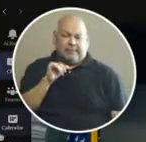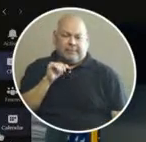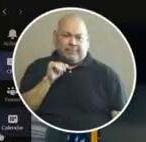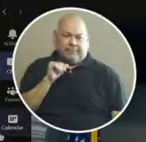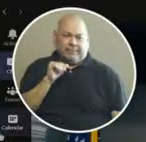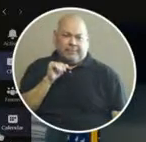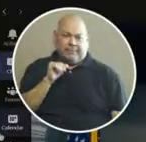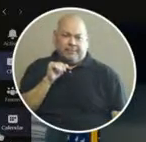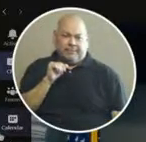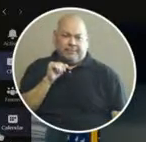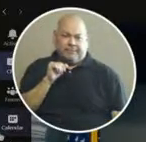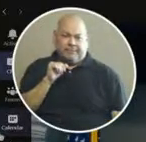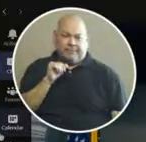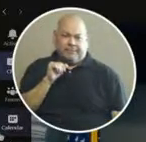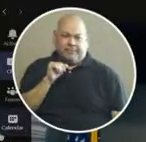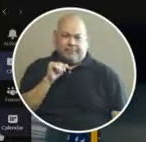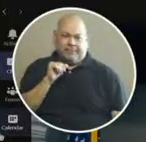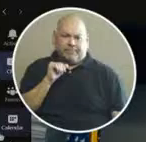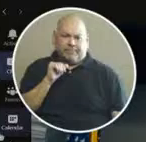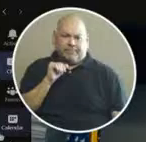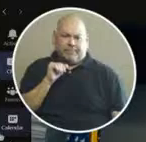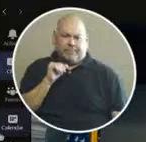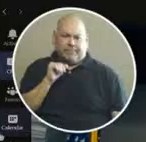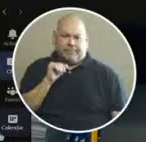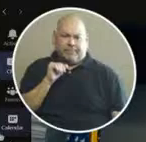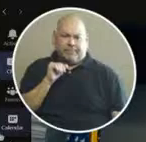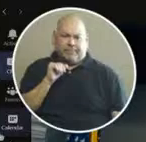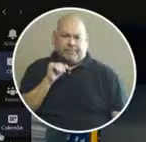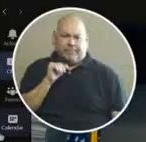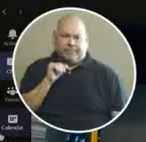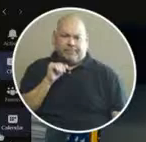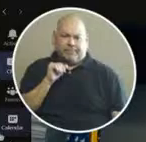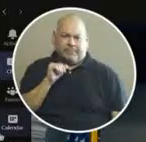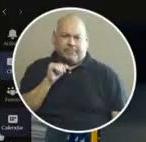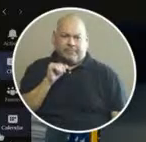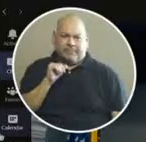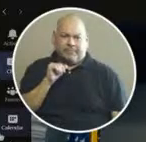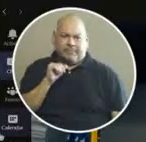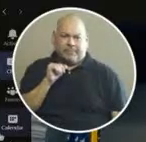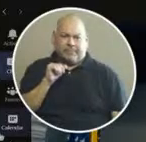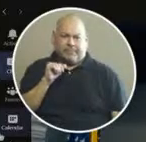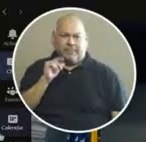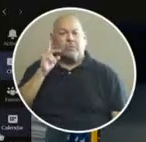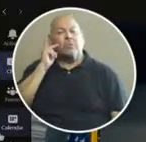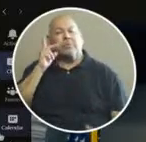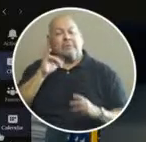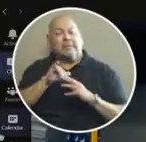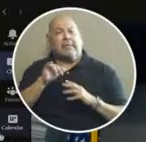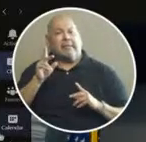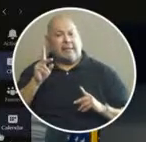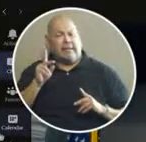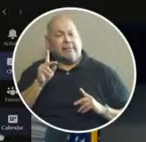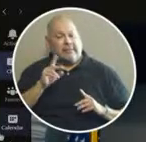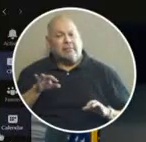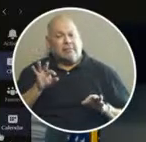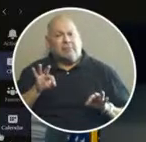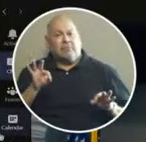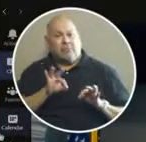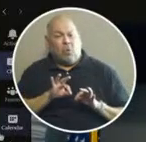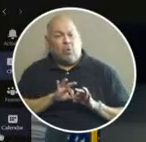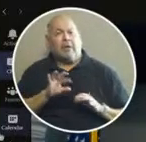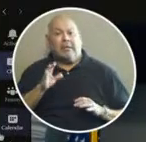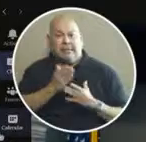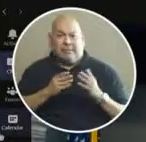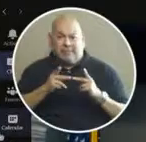hospitalización se ha estabilizado, inclusive hemos visto un decremento en estas tasas, lo cual es algo positivo y